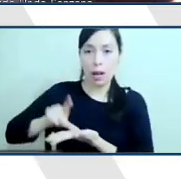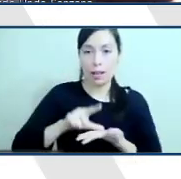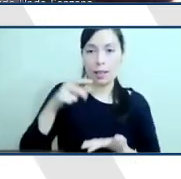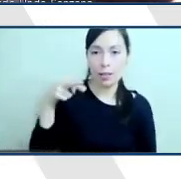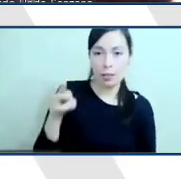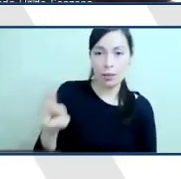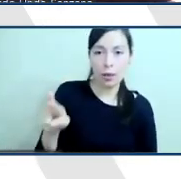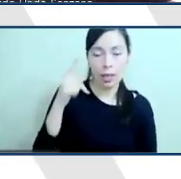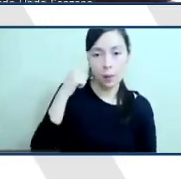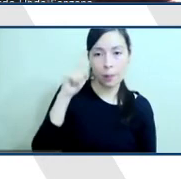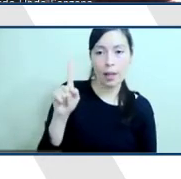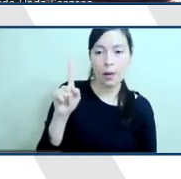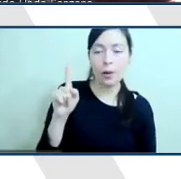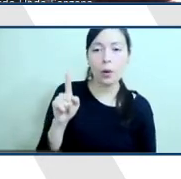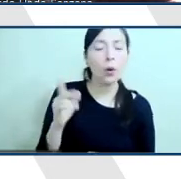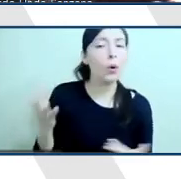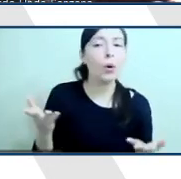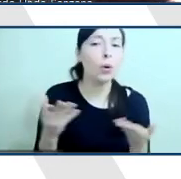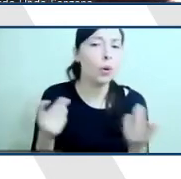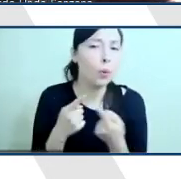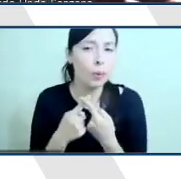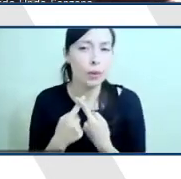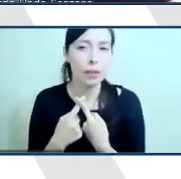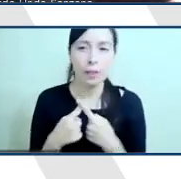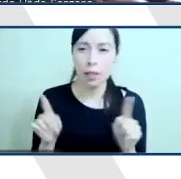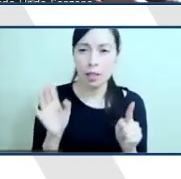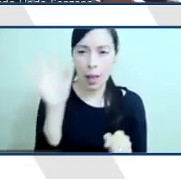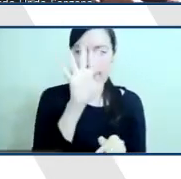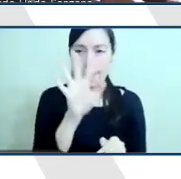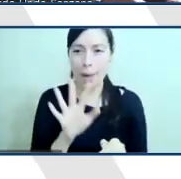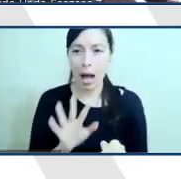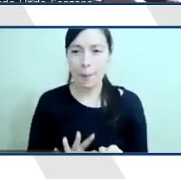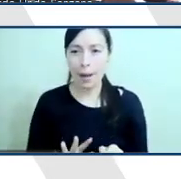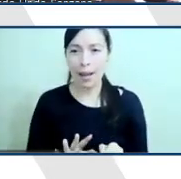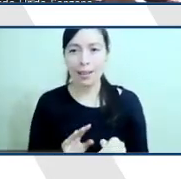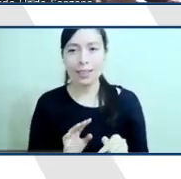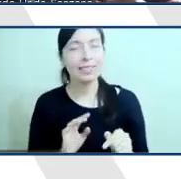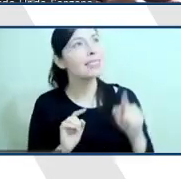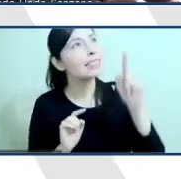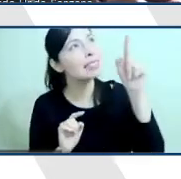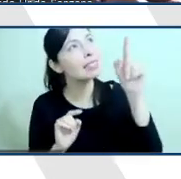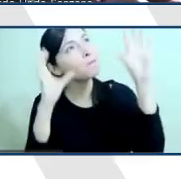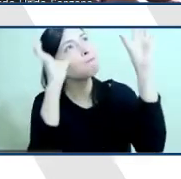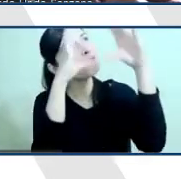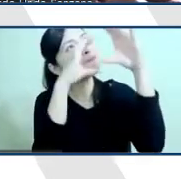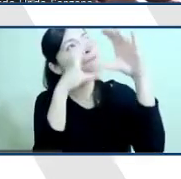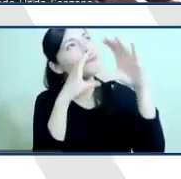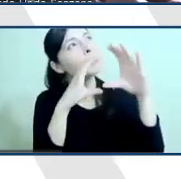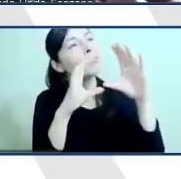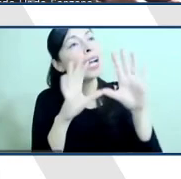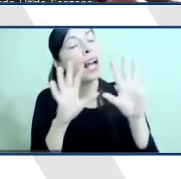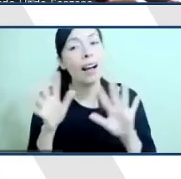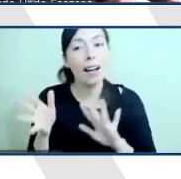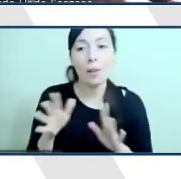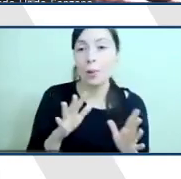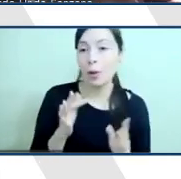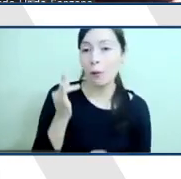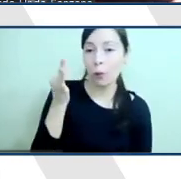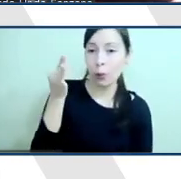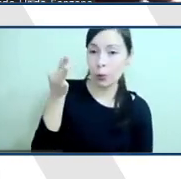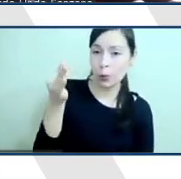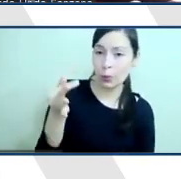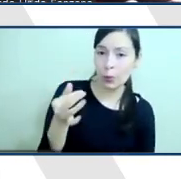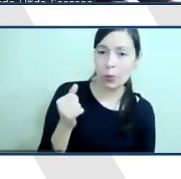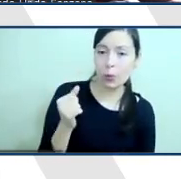sería distinto el mapa de la astronomía si tal vez con mucha visión de futuro a comienzos del